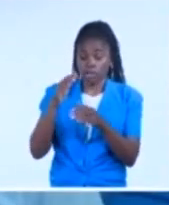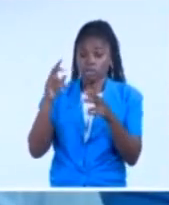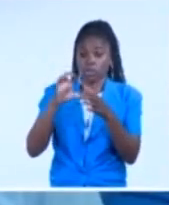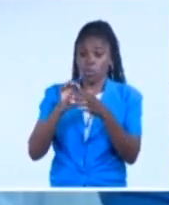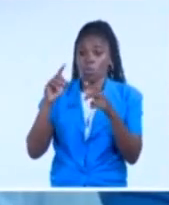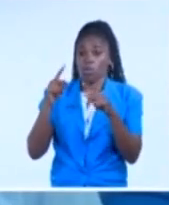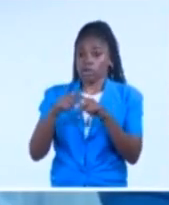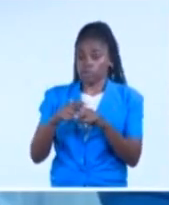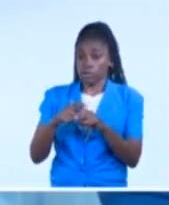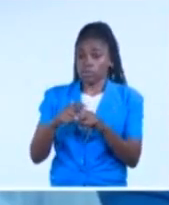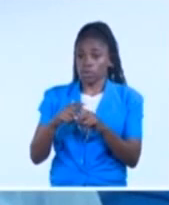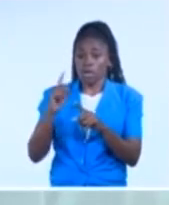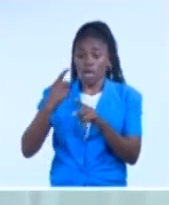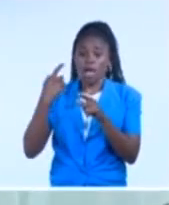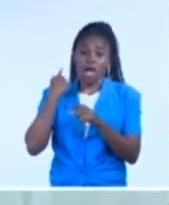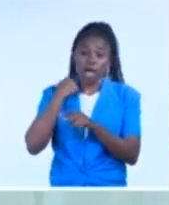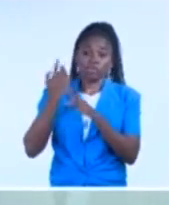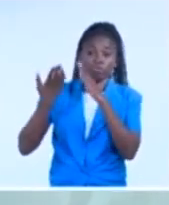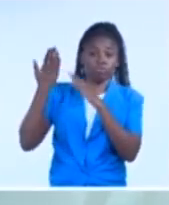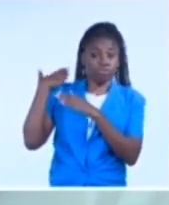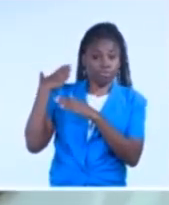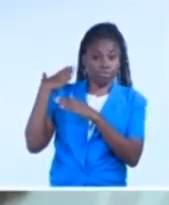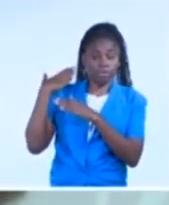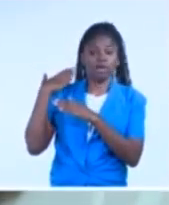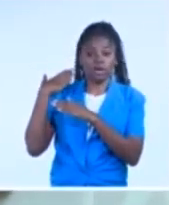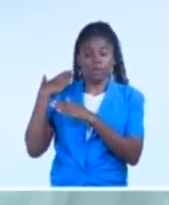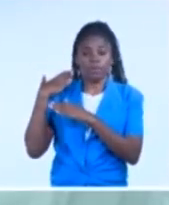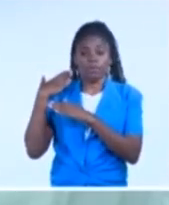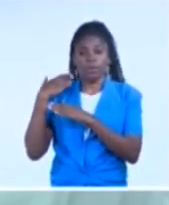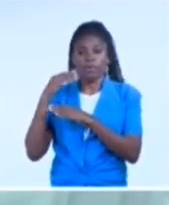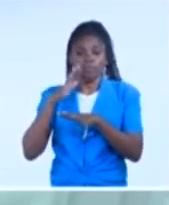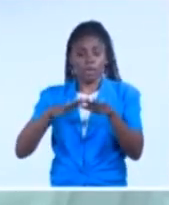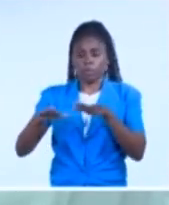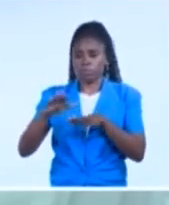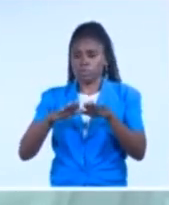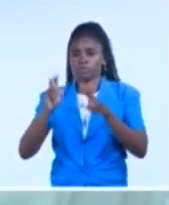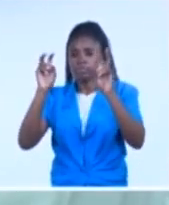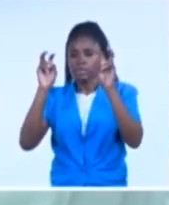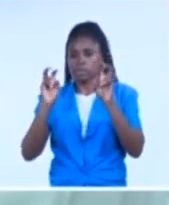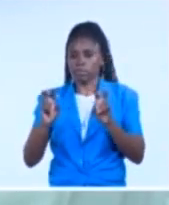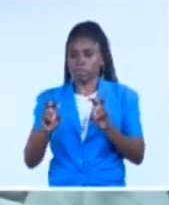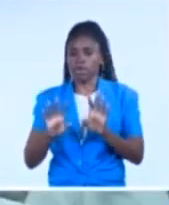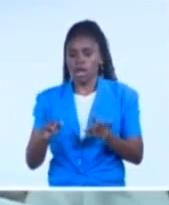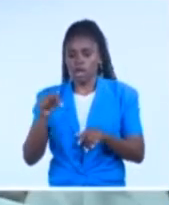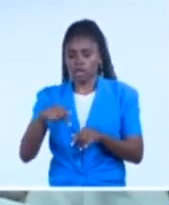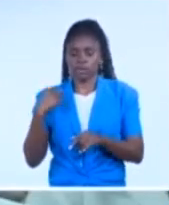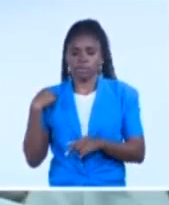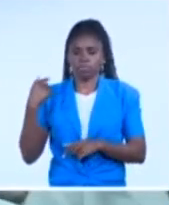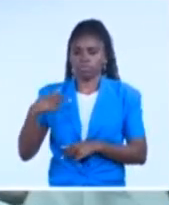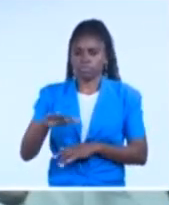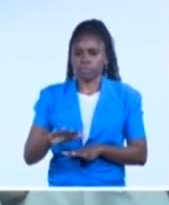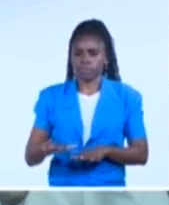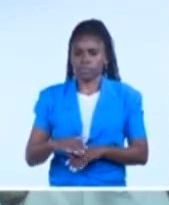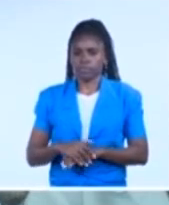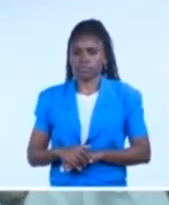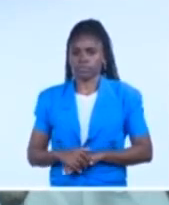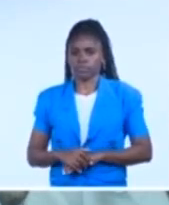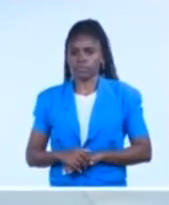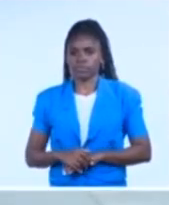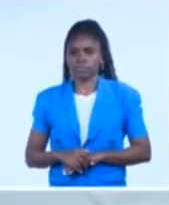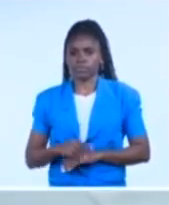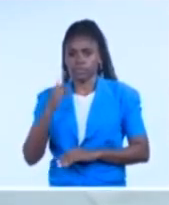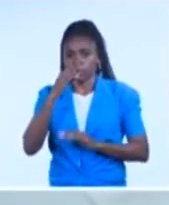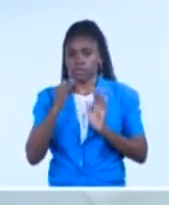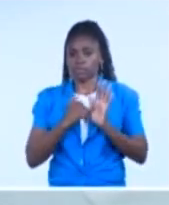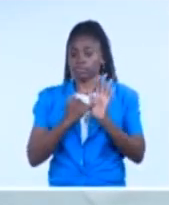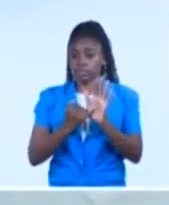al término del pasado año centró los debates de la Asamblea de Balance correspondiente al periodo. La identificación oportuna